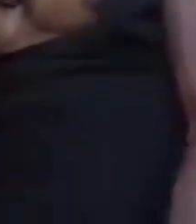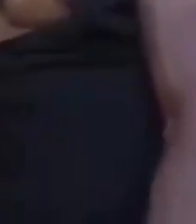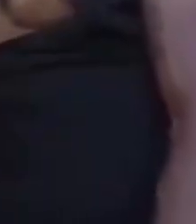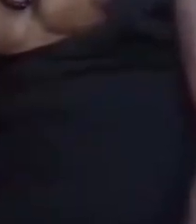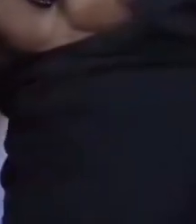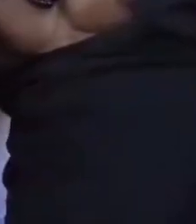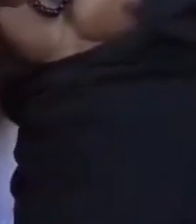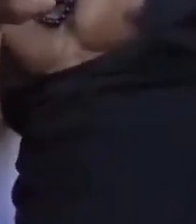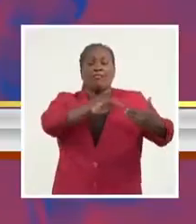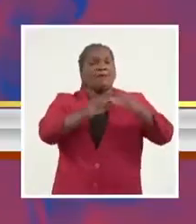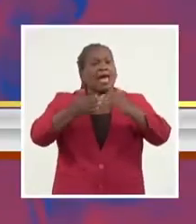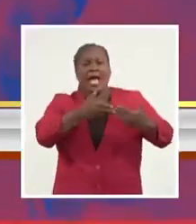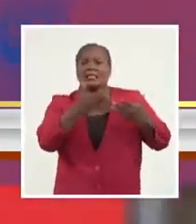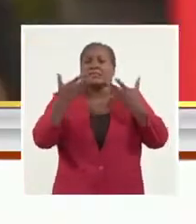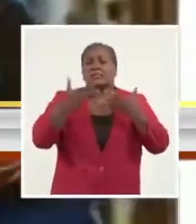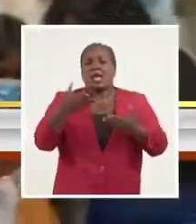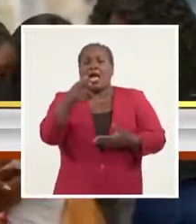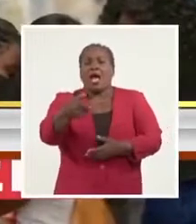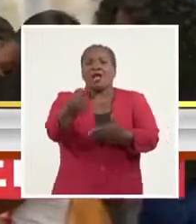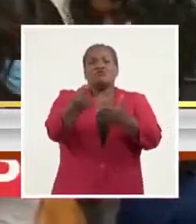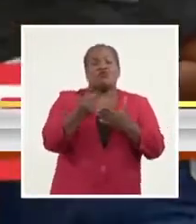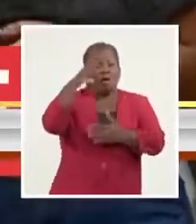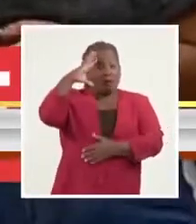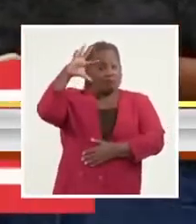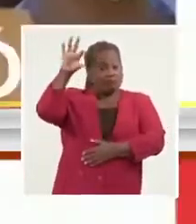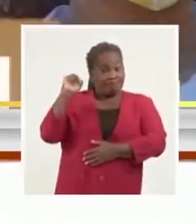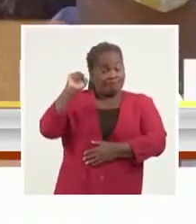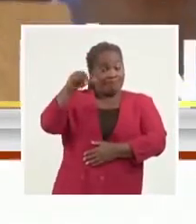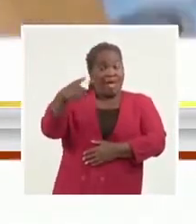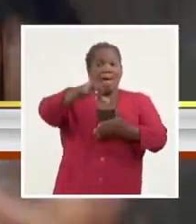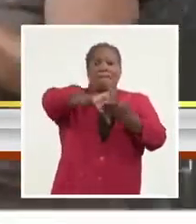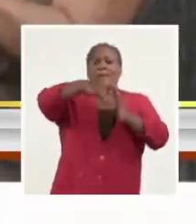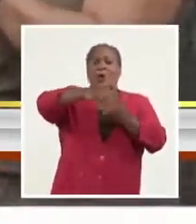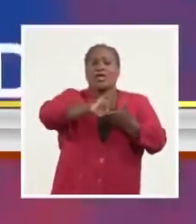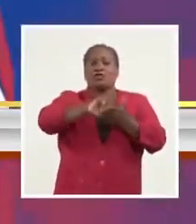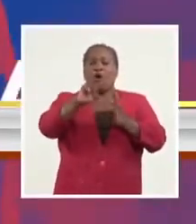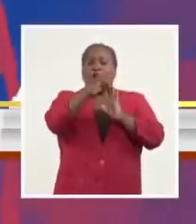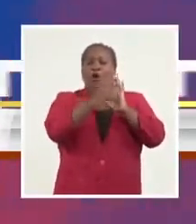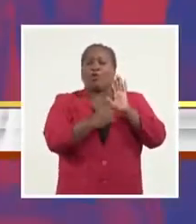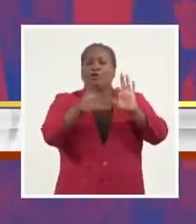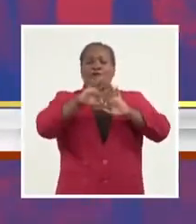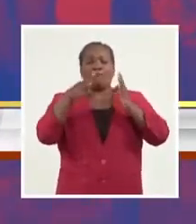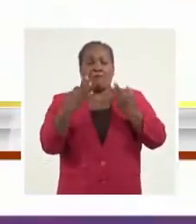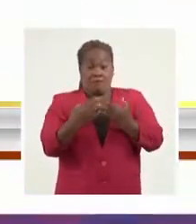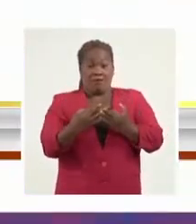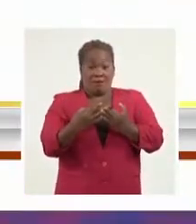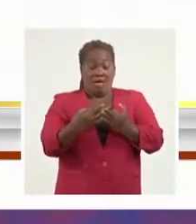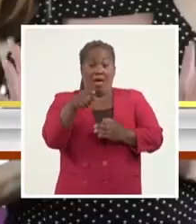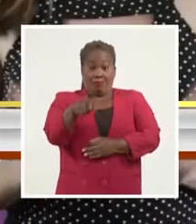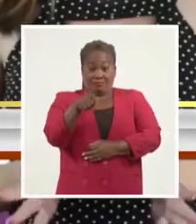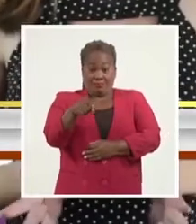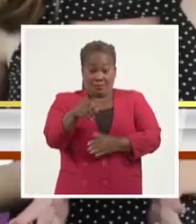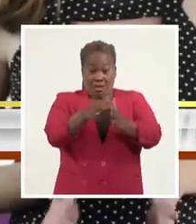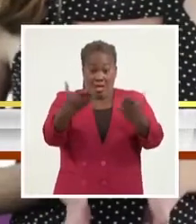la Revolución Cubana. De aprobarse, colocará a Cuba por delante de la mayoría de países del mundo en